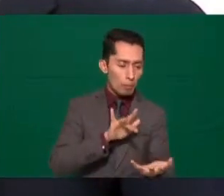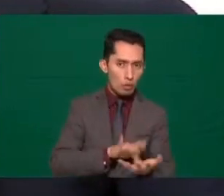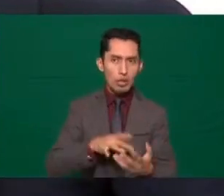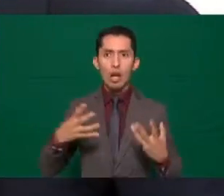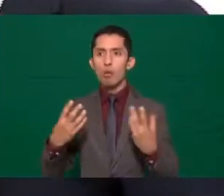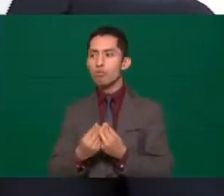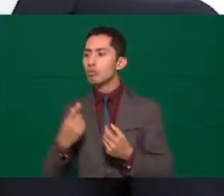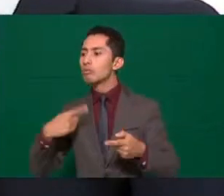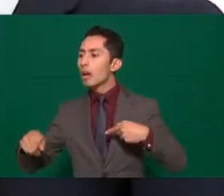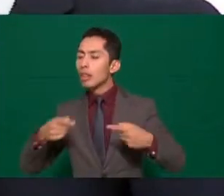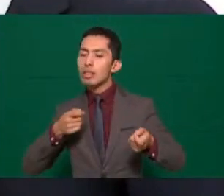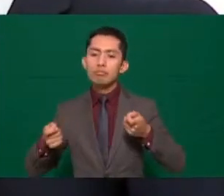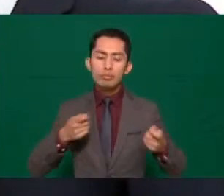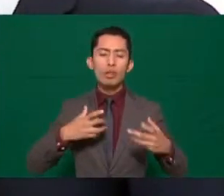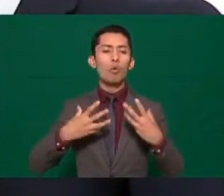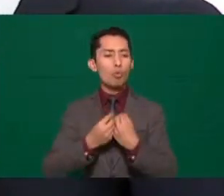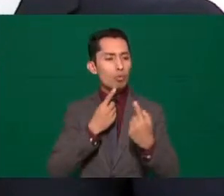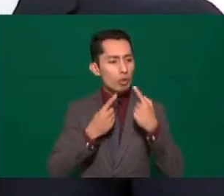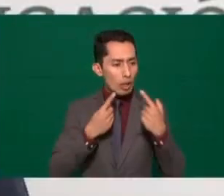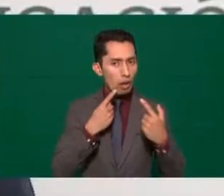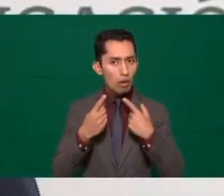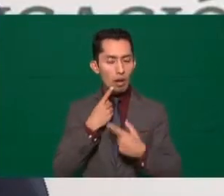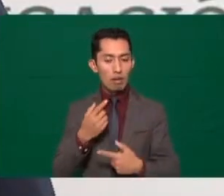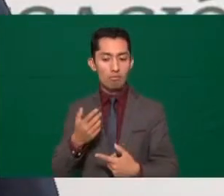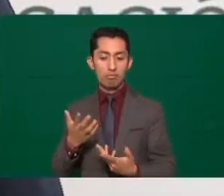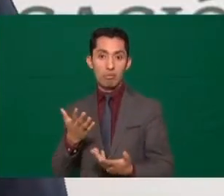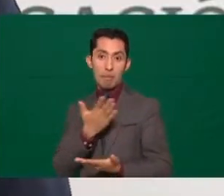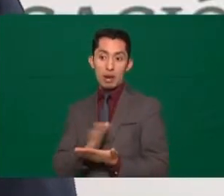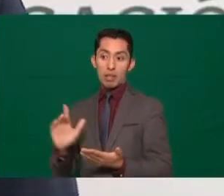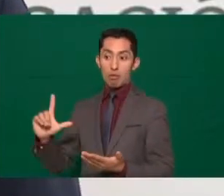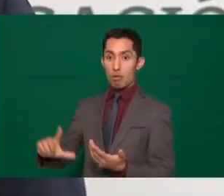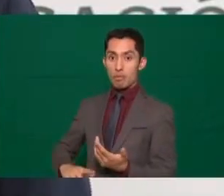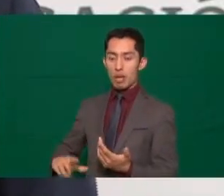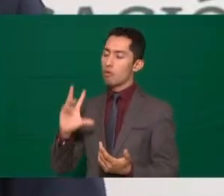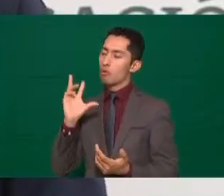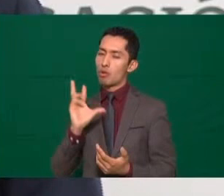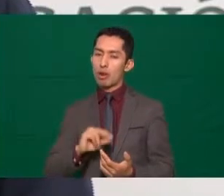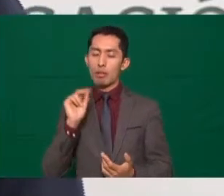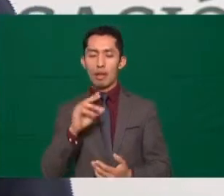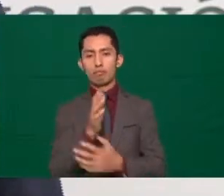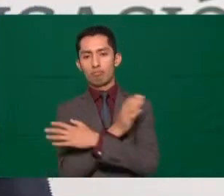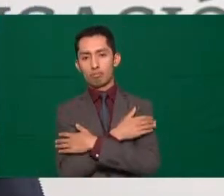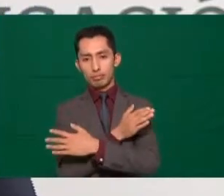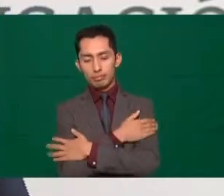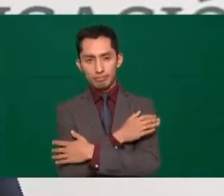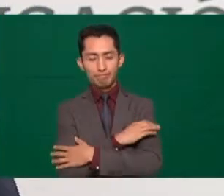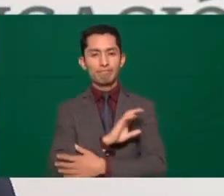gobernando juntos, porque eso es la democracia. Un abrazo